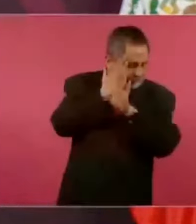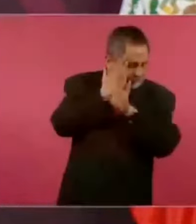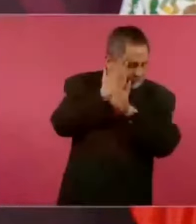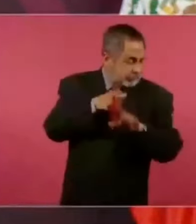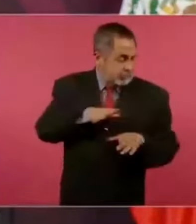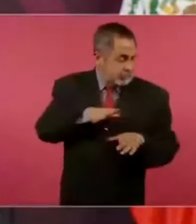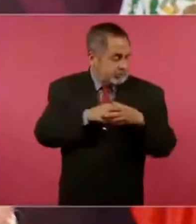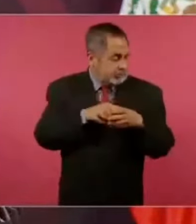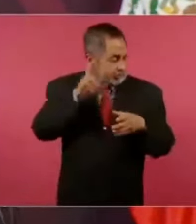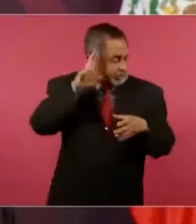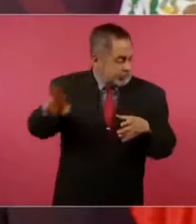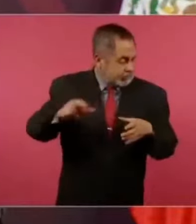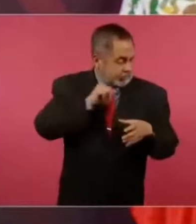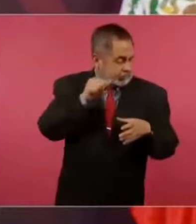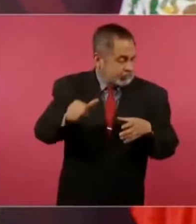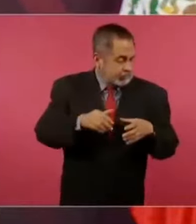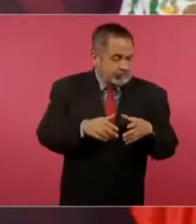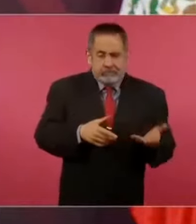a respetar al pueblo